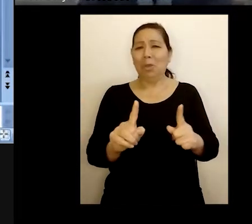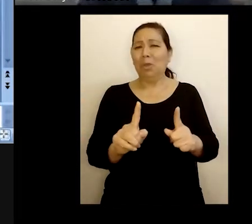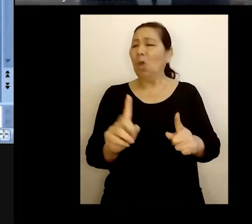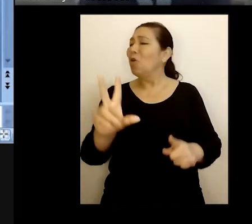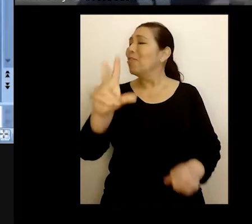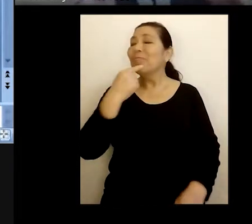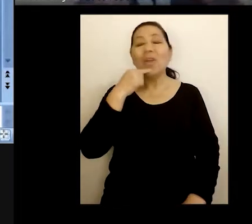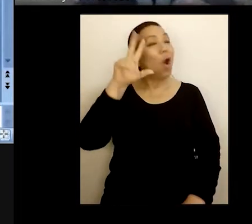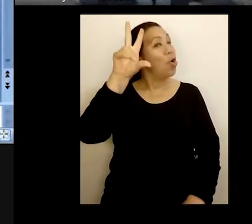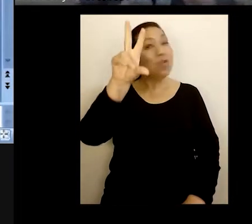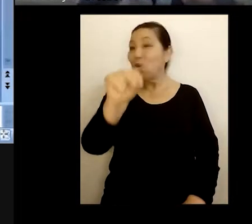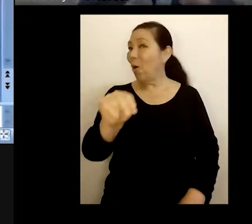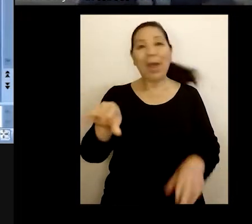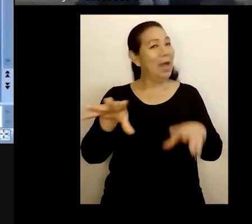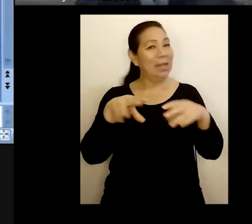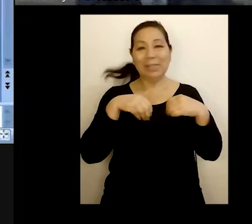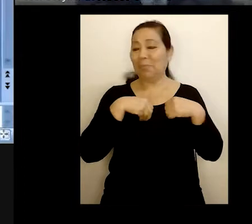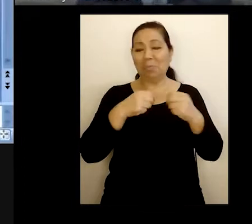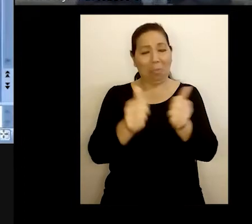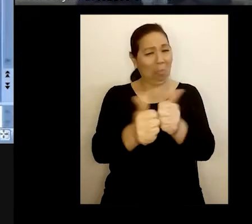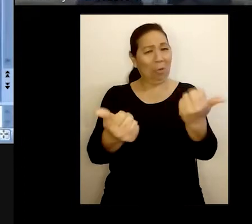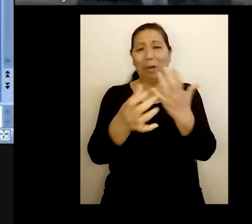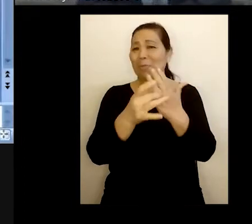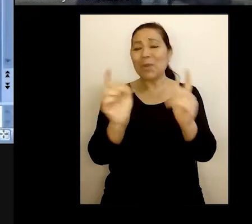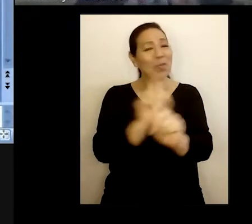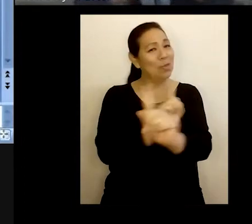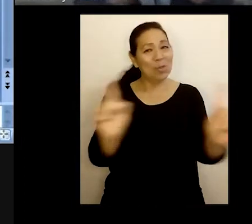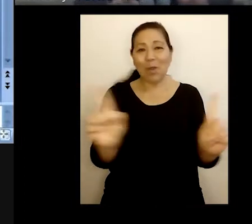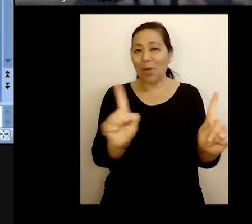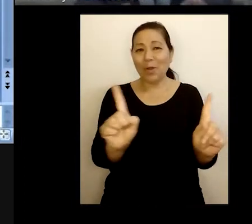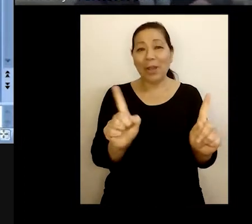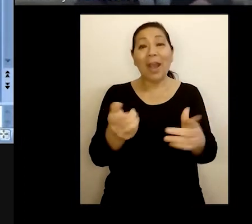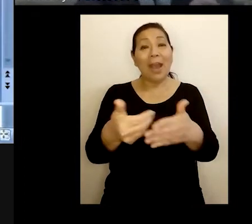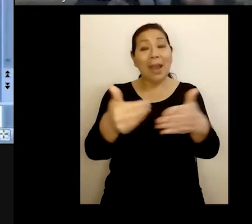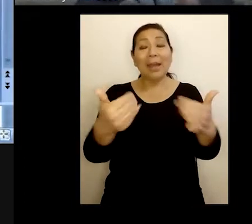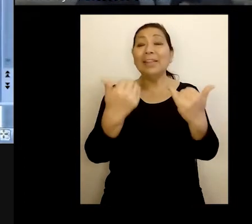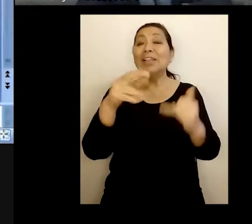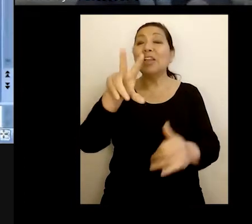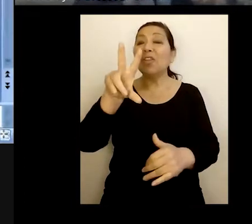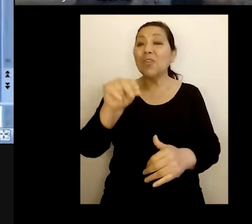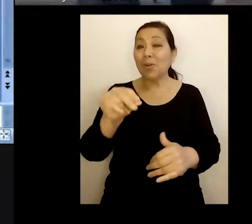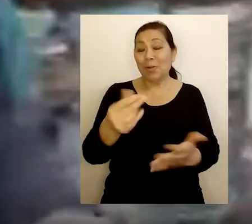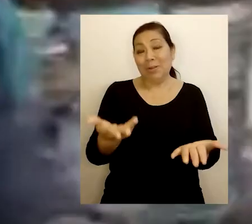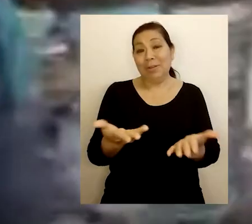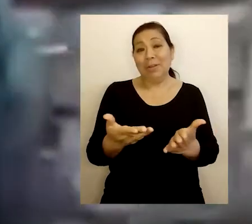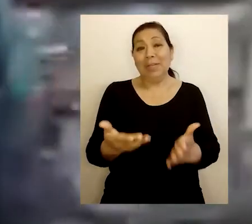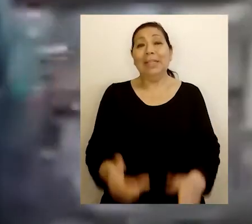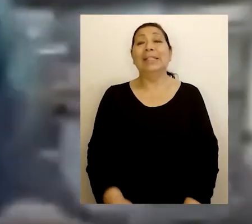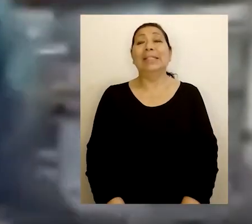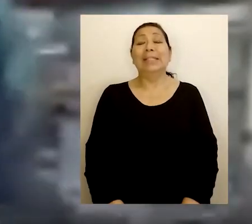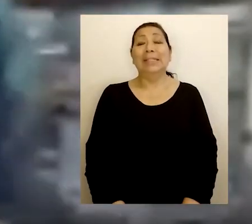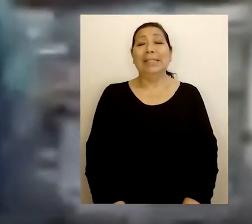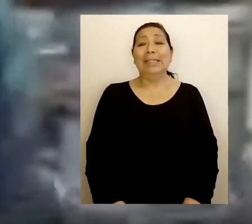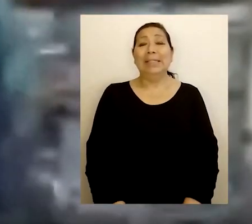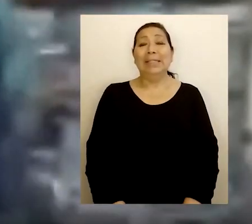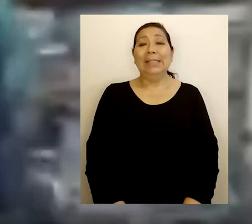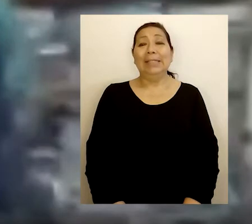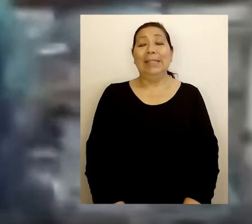se negó a aceptar el divorcio, y ante esa negativa,